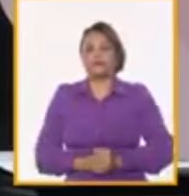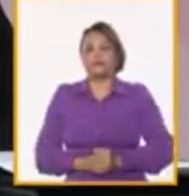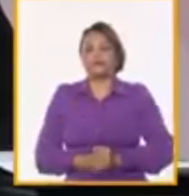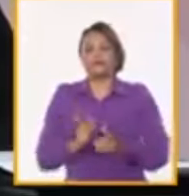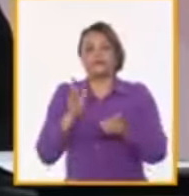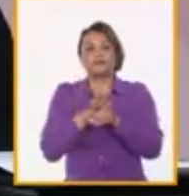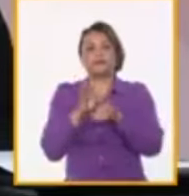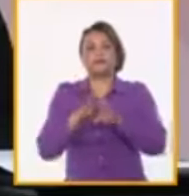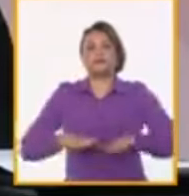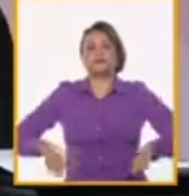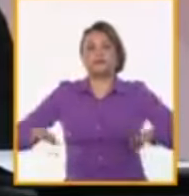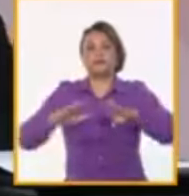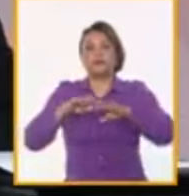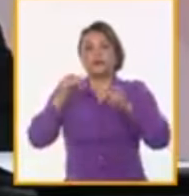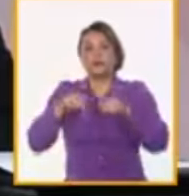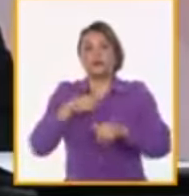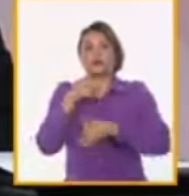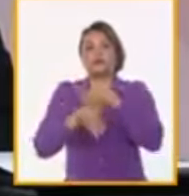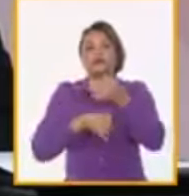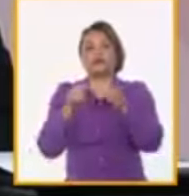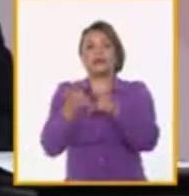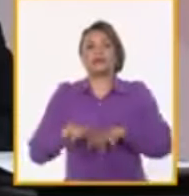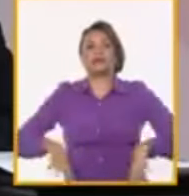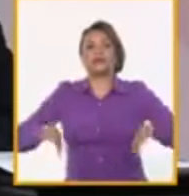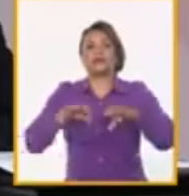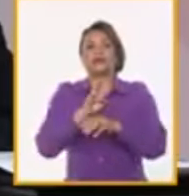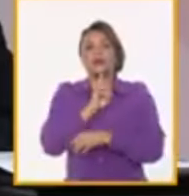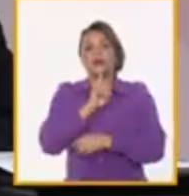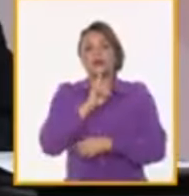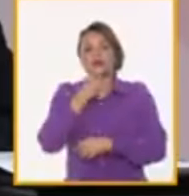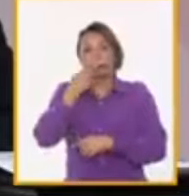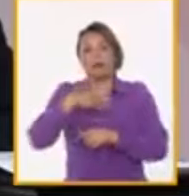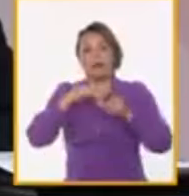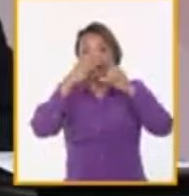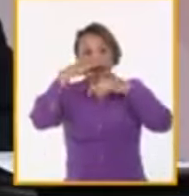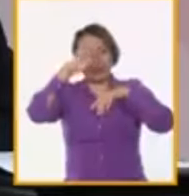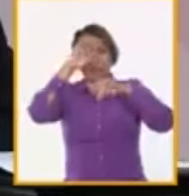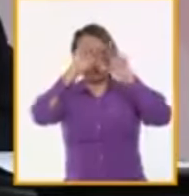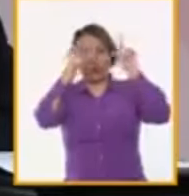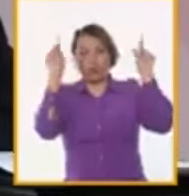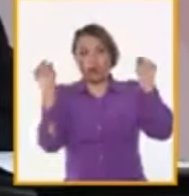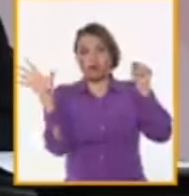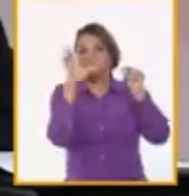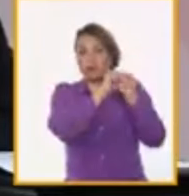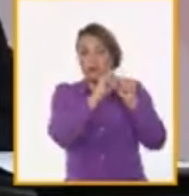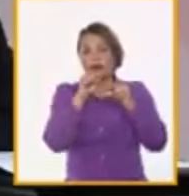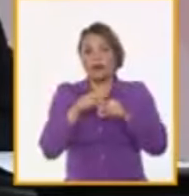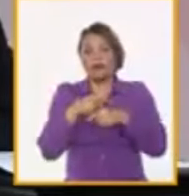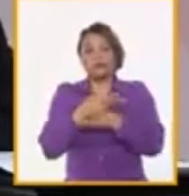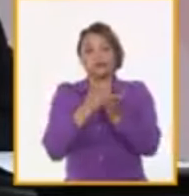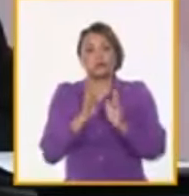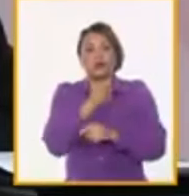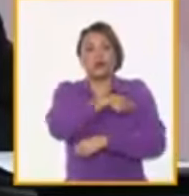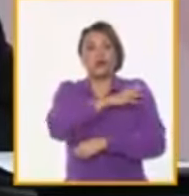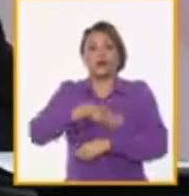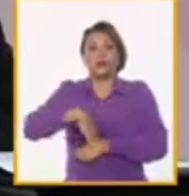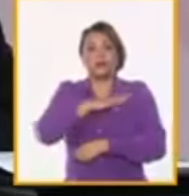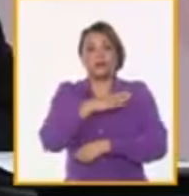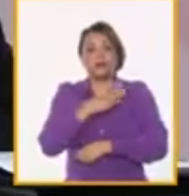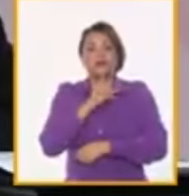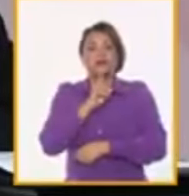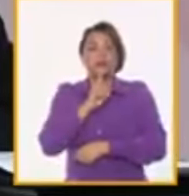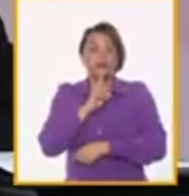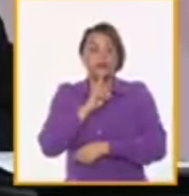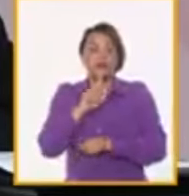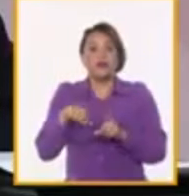entonces de la situación del agua en el país, el suministro de agua a la población y también la